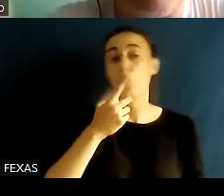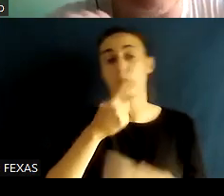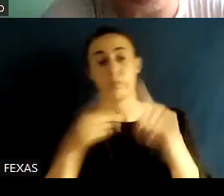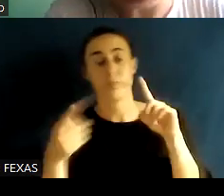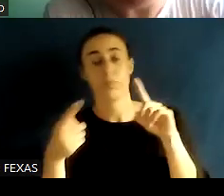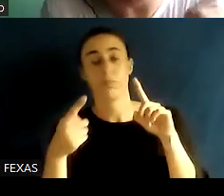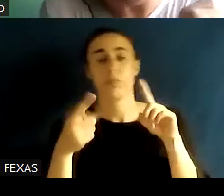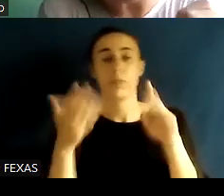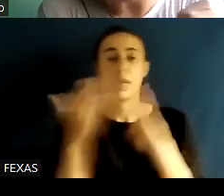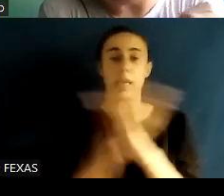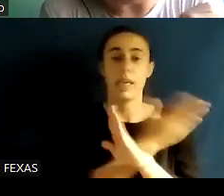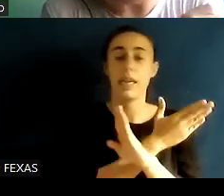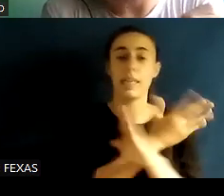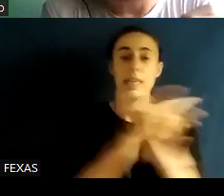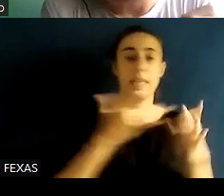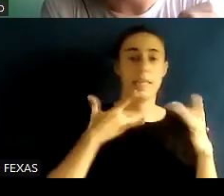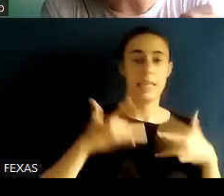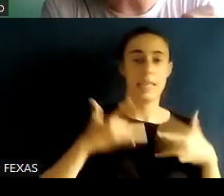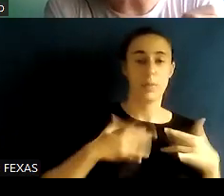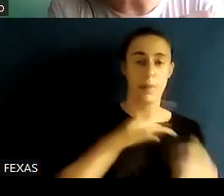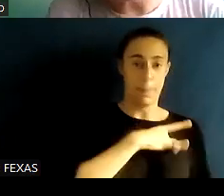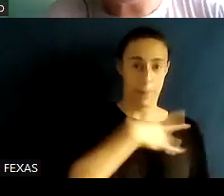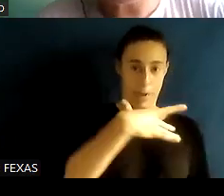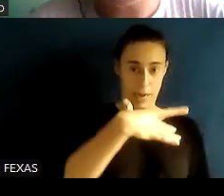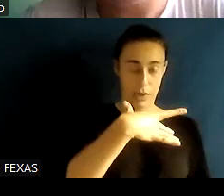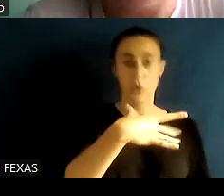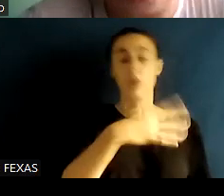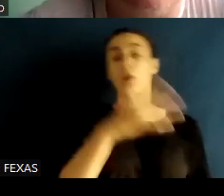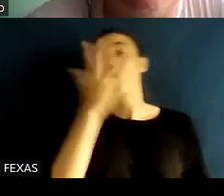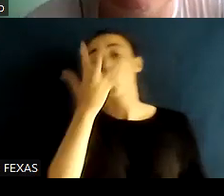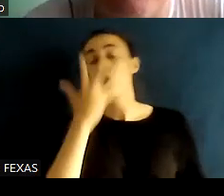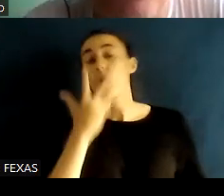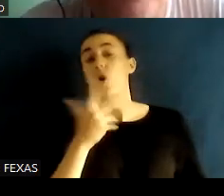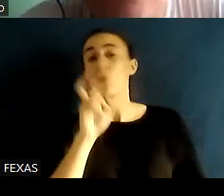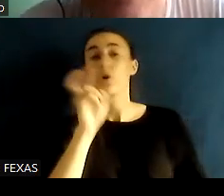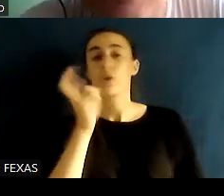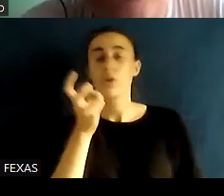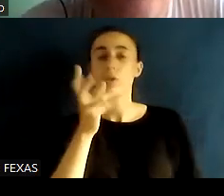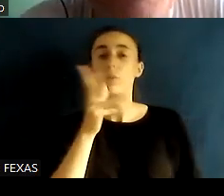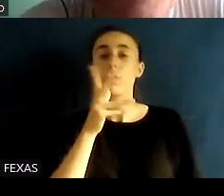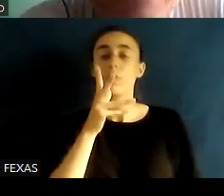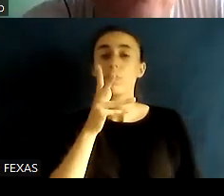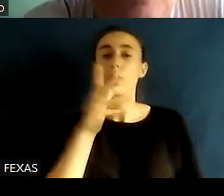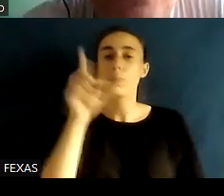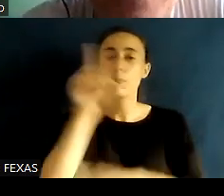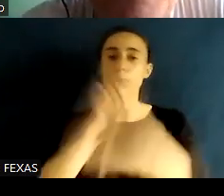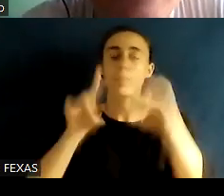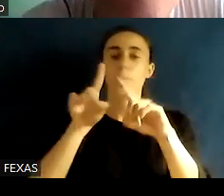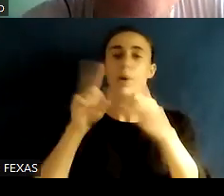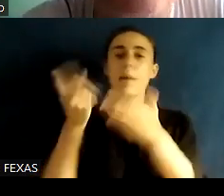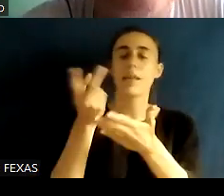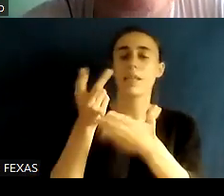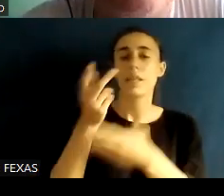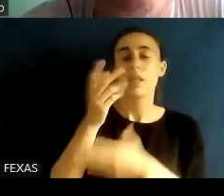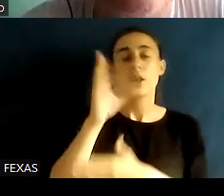estaban pintados en blanco. Hemos cambiado de color trastornos del sueño y trastornos alimentarios, los he puesto ya en amarillo